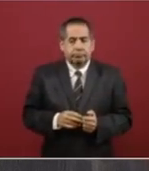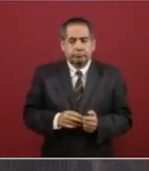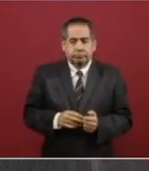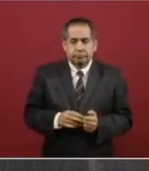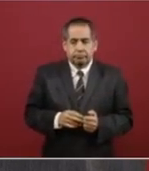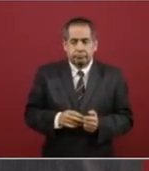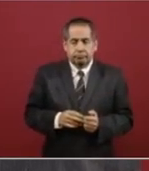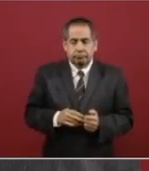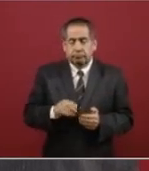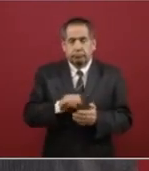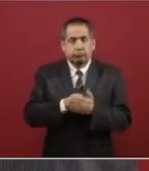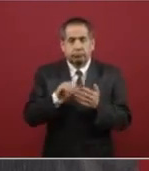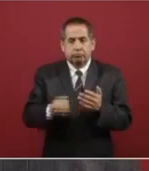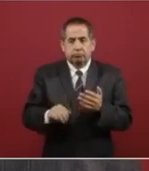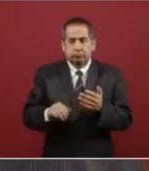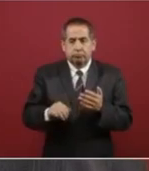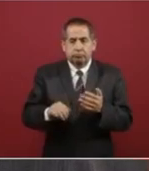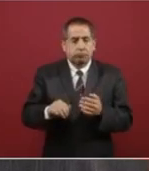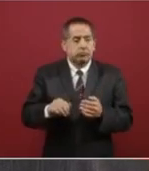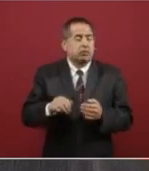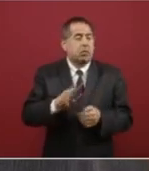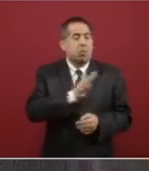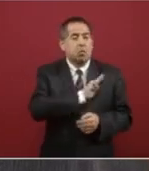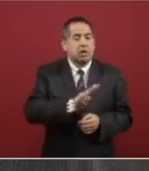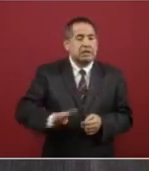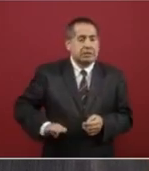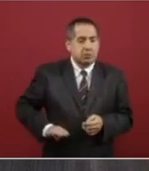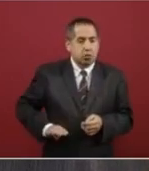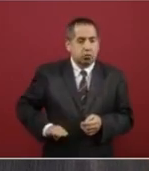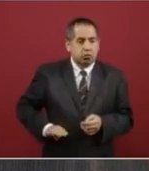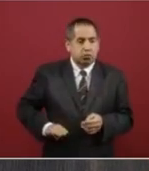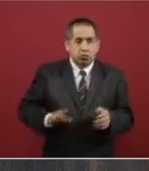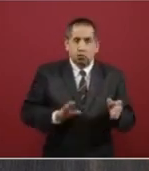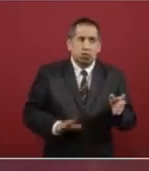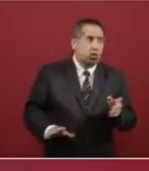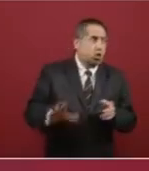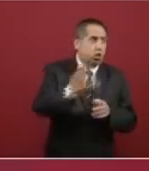la mitad de las cabeceras municipales del país.